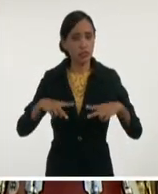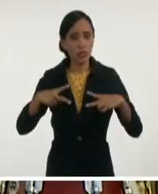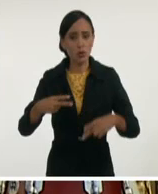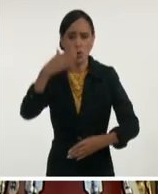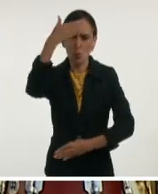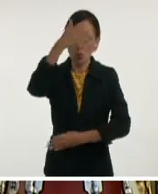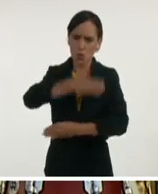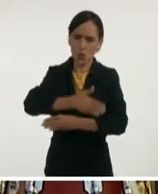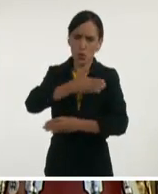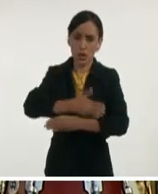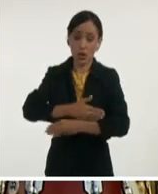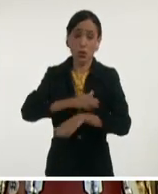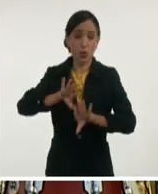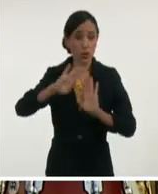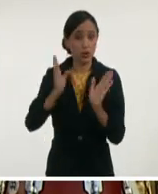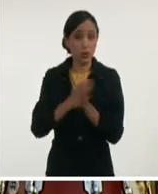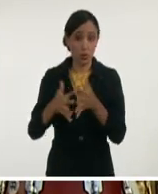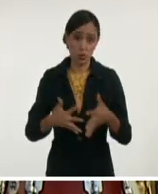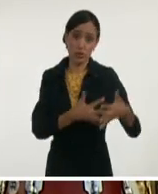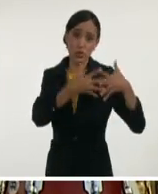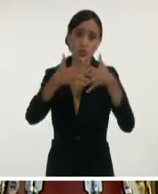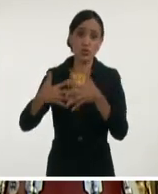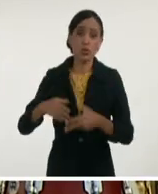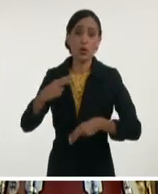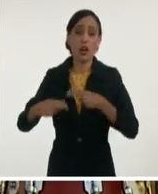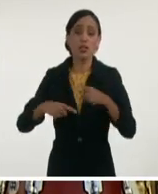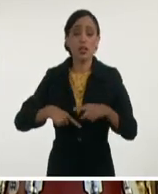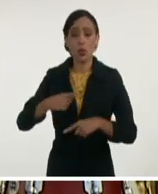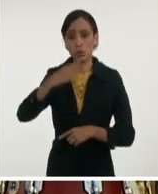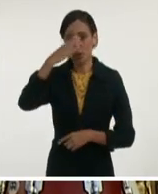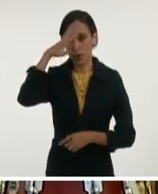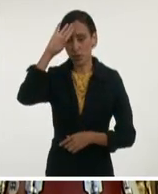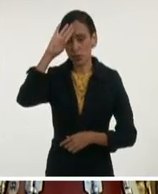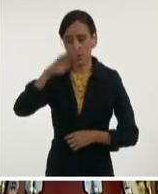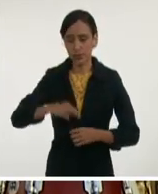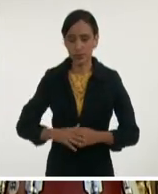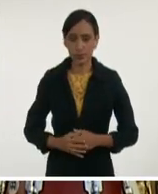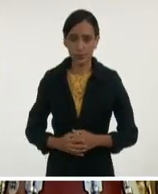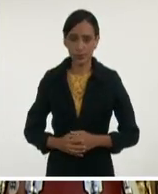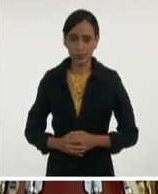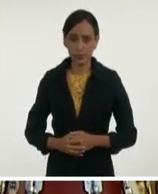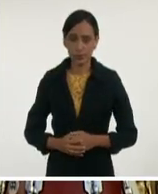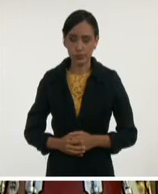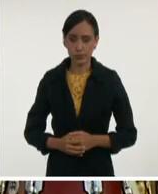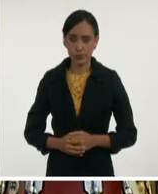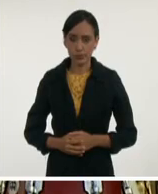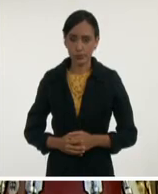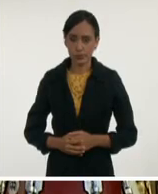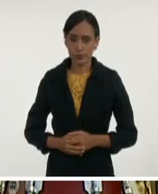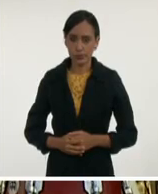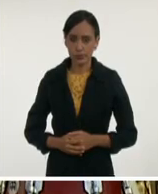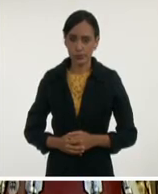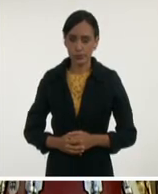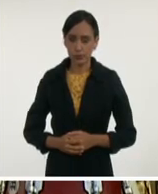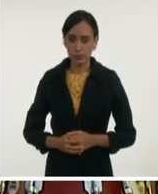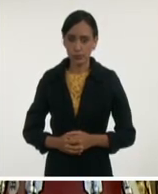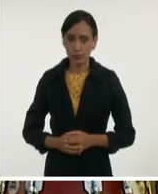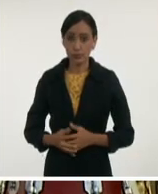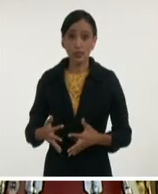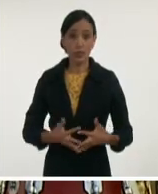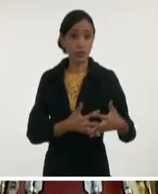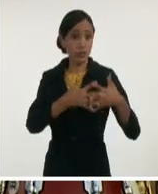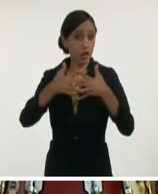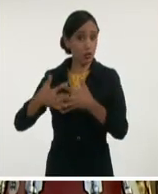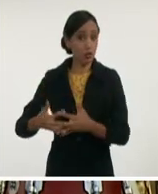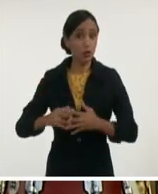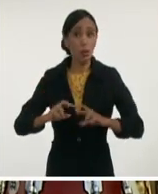y el terror. No podíamos dilatar este encuentro. El enemigo ha vuelto a lanzarse con todo